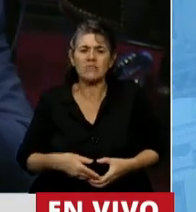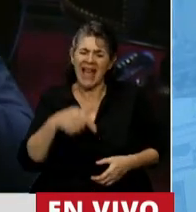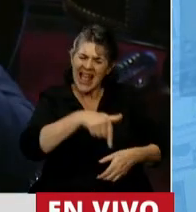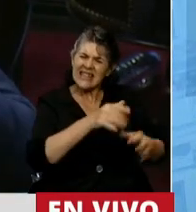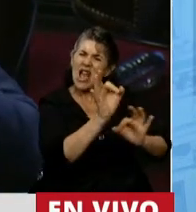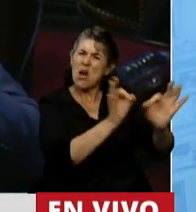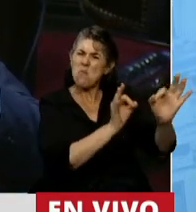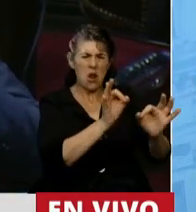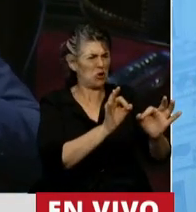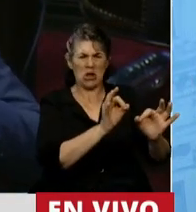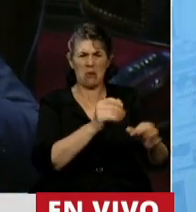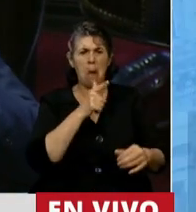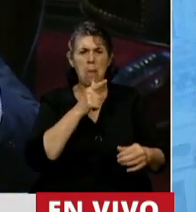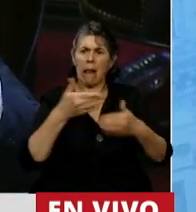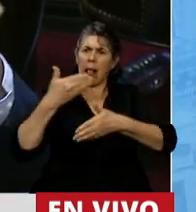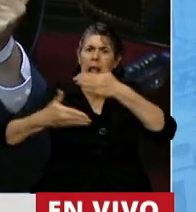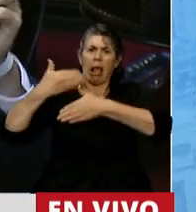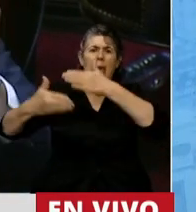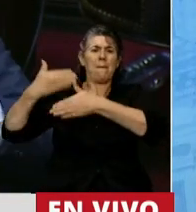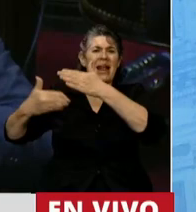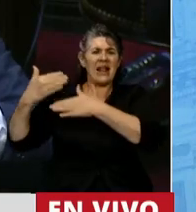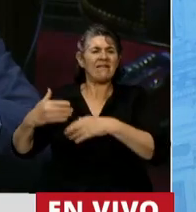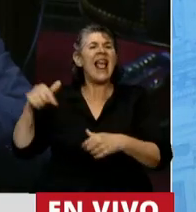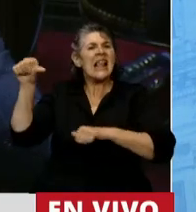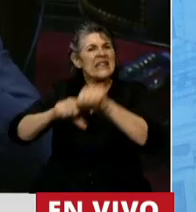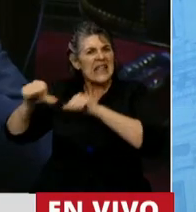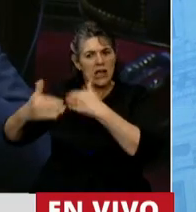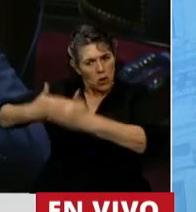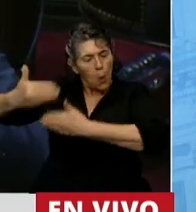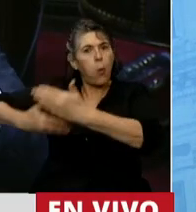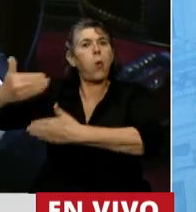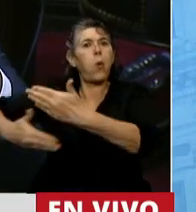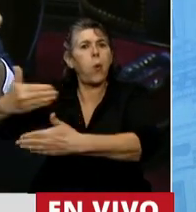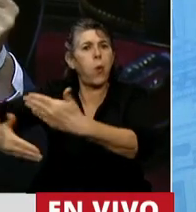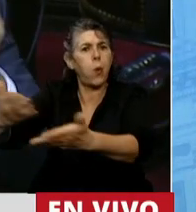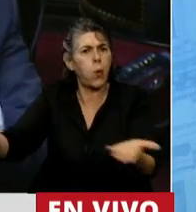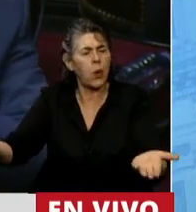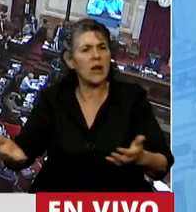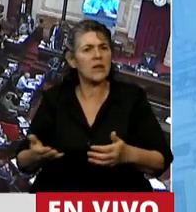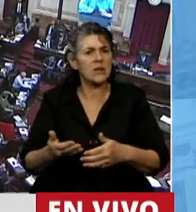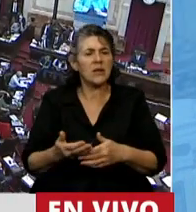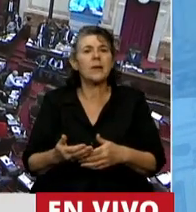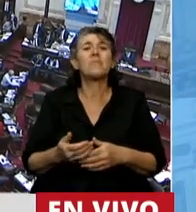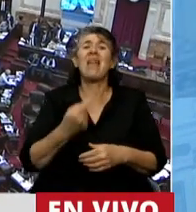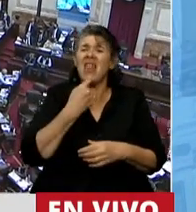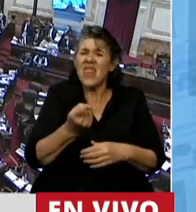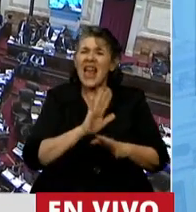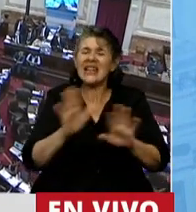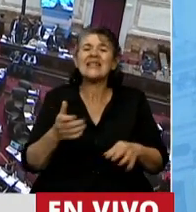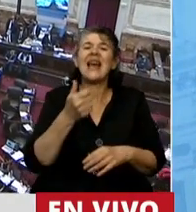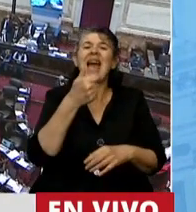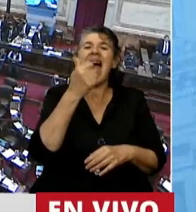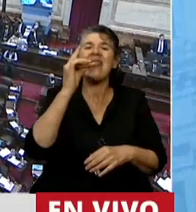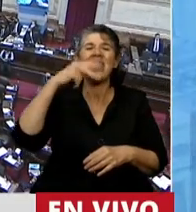tratamiento atrasa. La ciencia avanzó. Hace ya rato que se estableció que el ADN de un